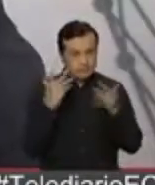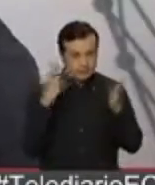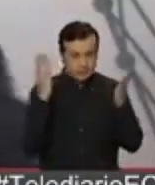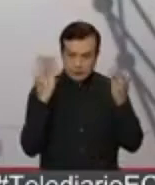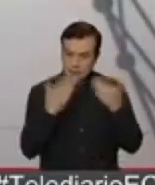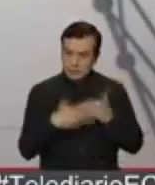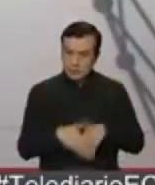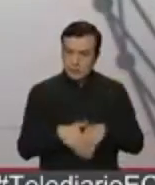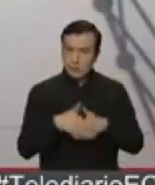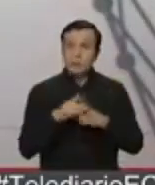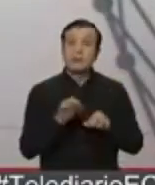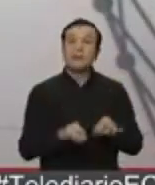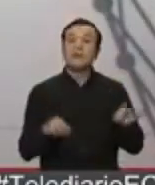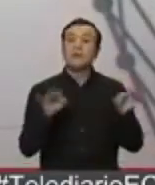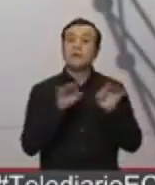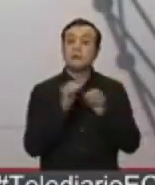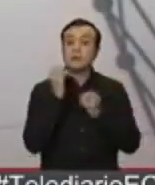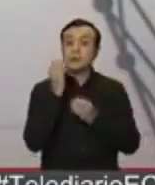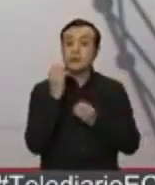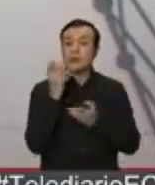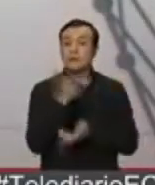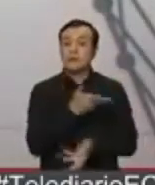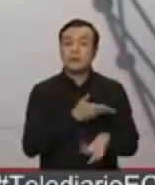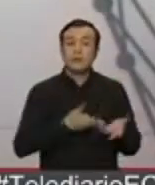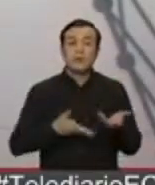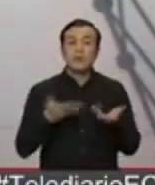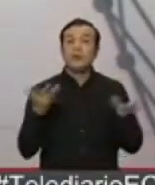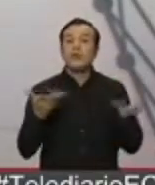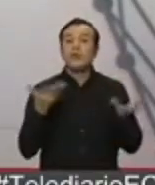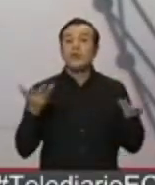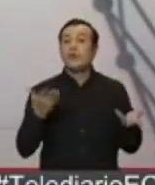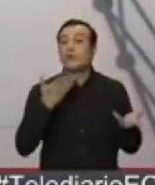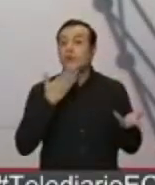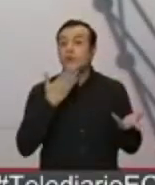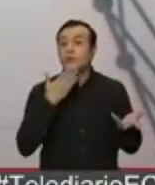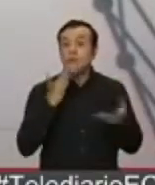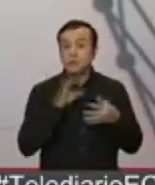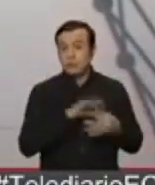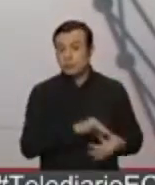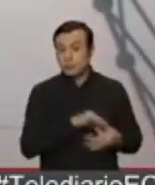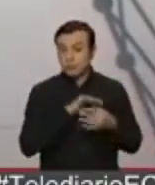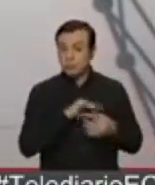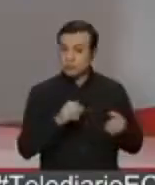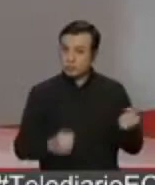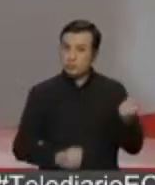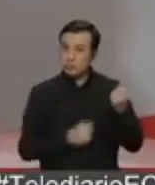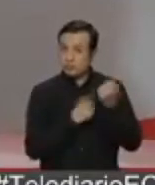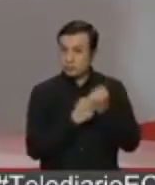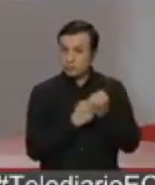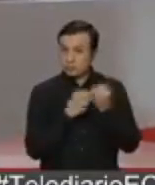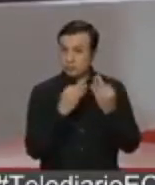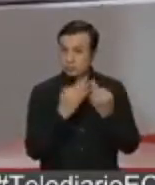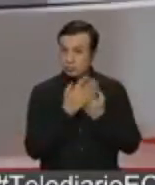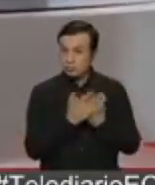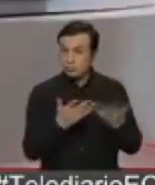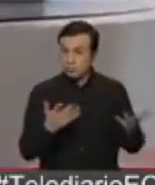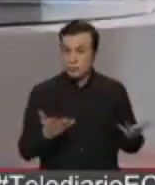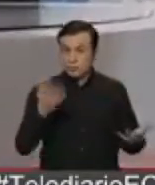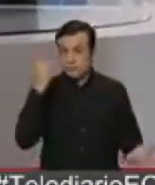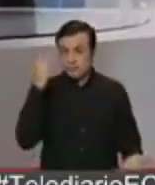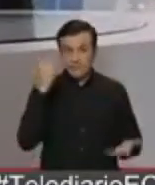este espacio de entrevista pero sería muy importante también dejar en claro y como se ha colaborado y también se ha aportado desde su